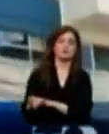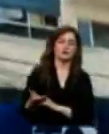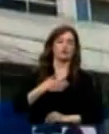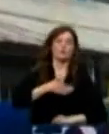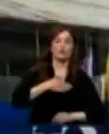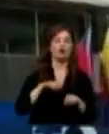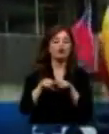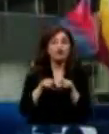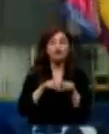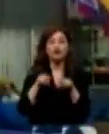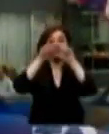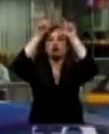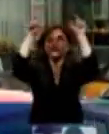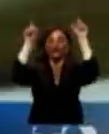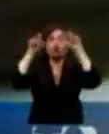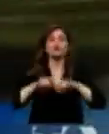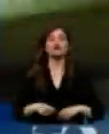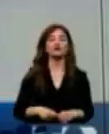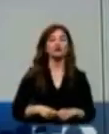funcionarios públicos y empresarios.